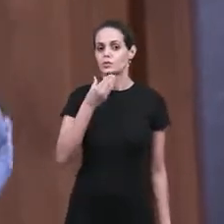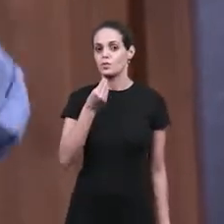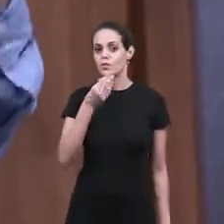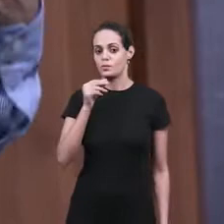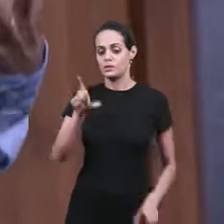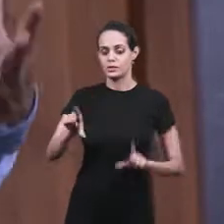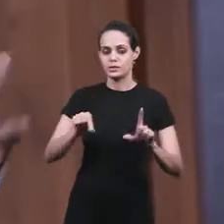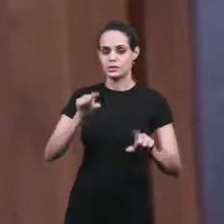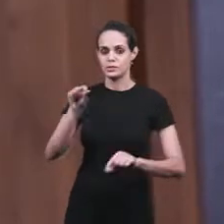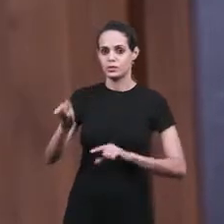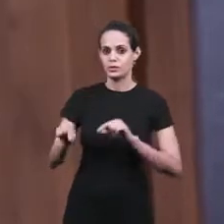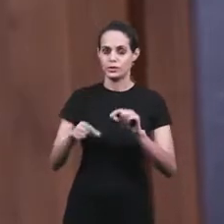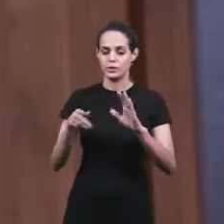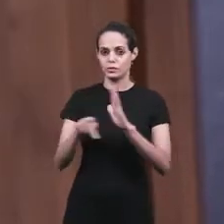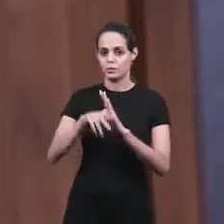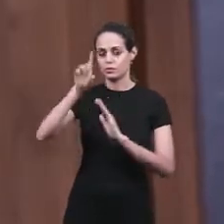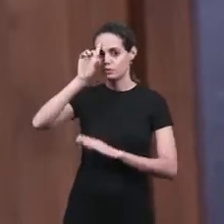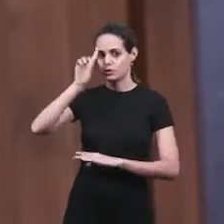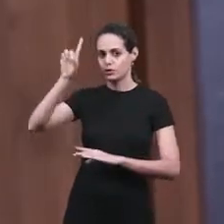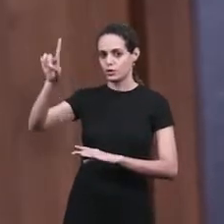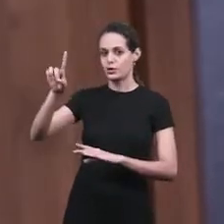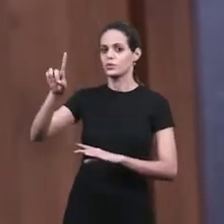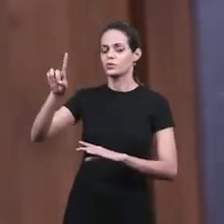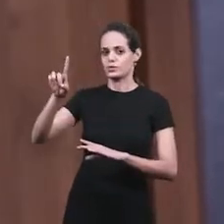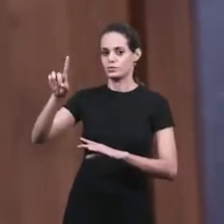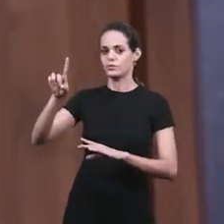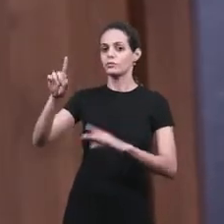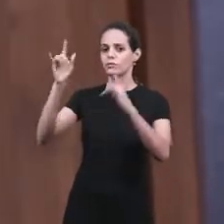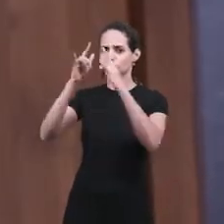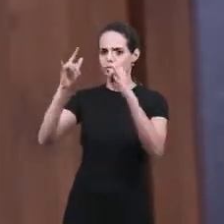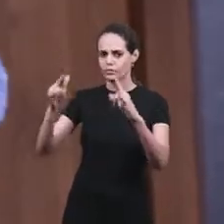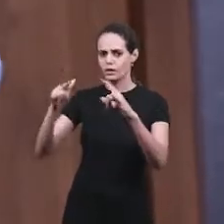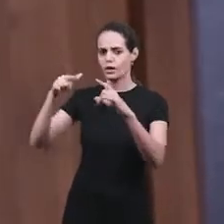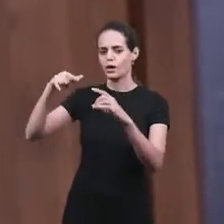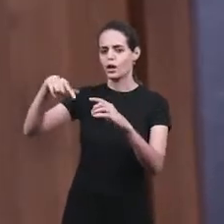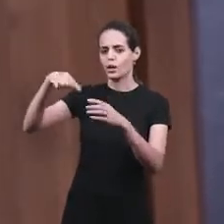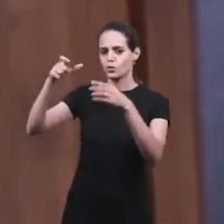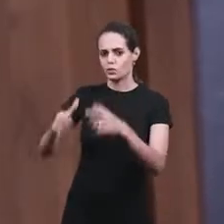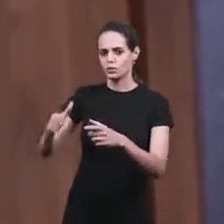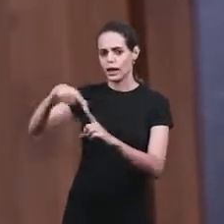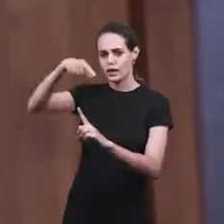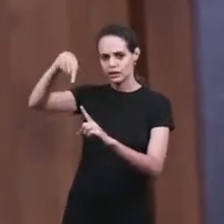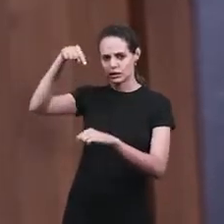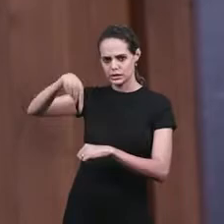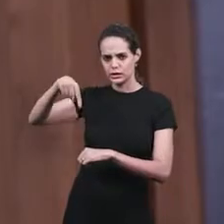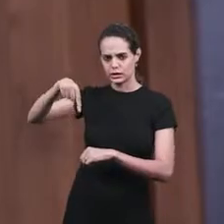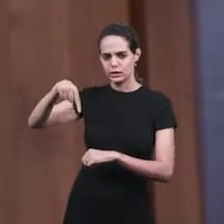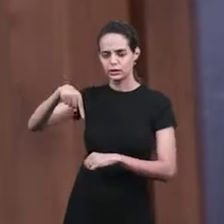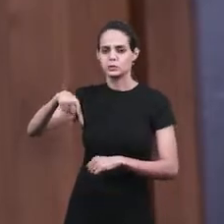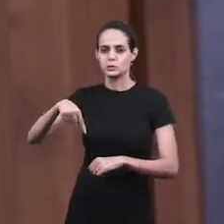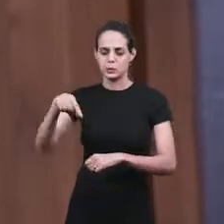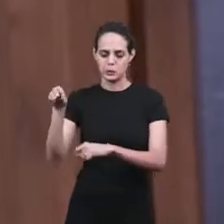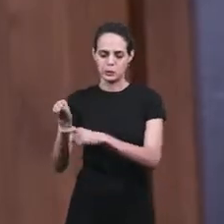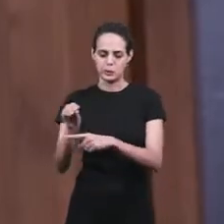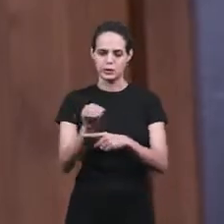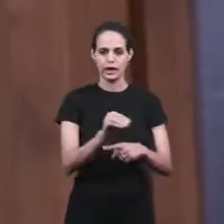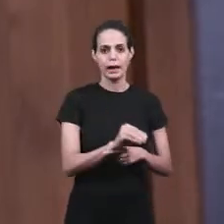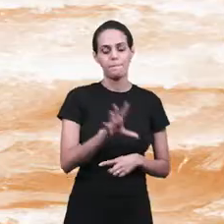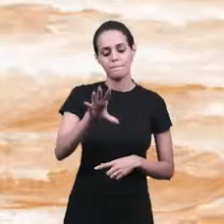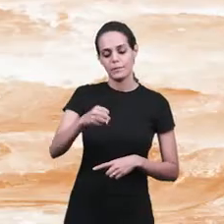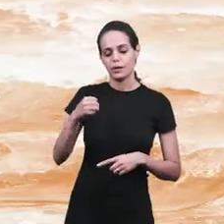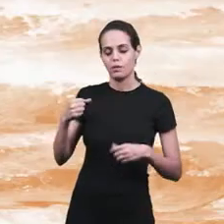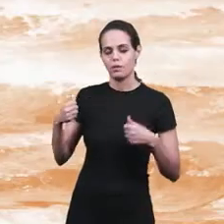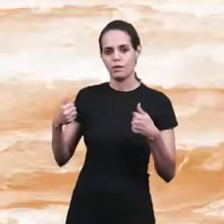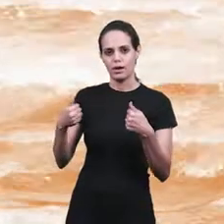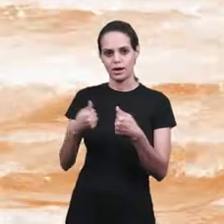por Dios para cuidar del tabernáculo, de las cosas sagradas, agarraron la arca y fueron delante